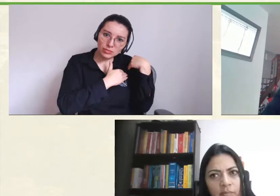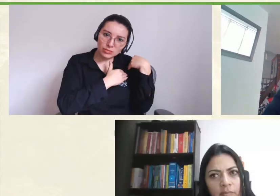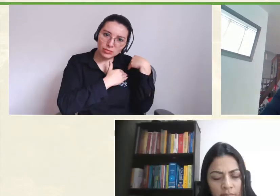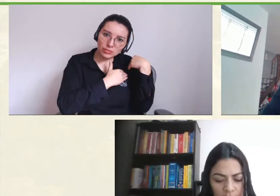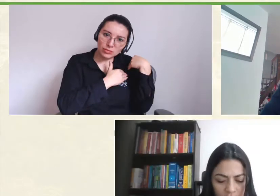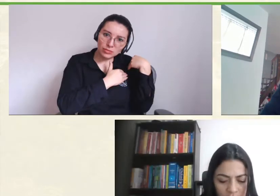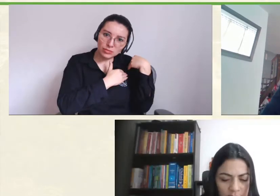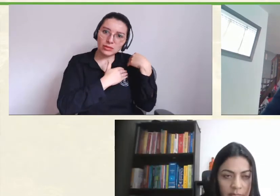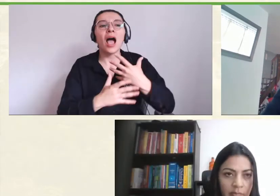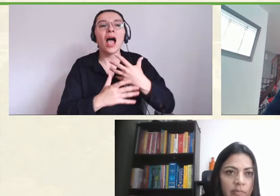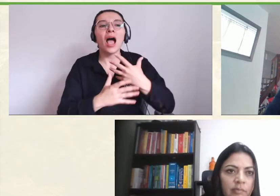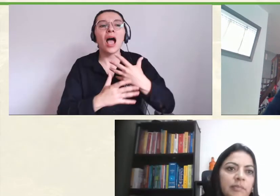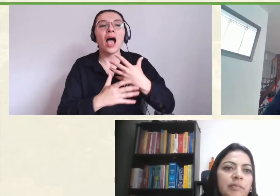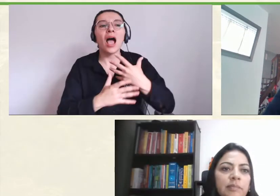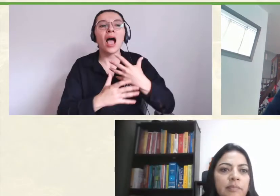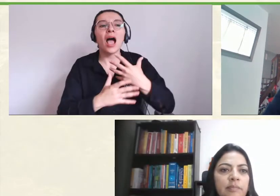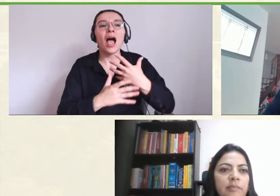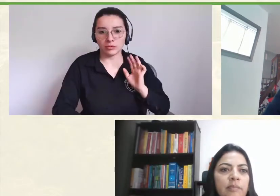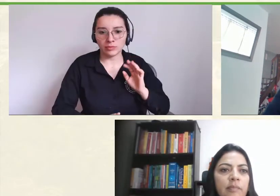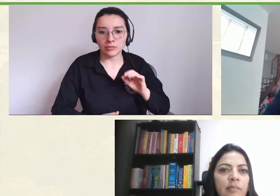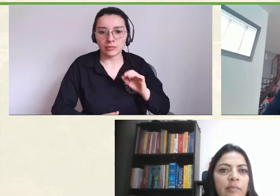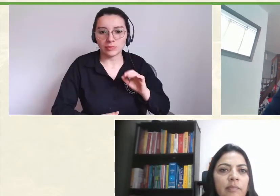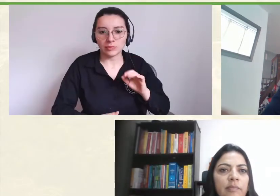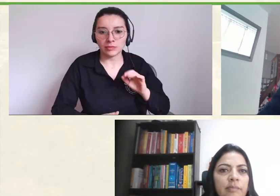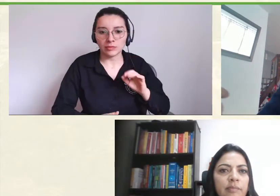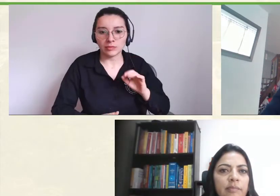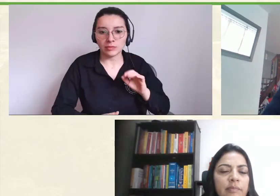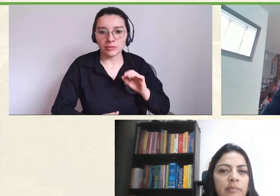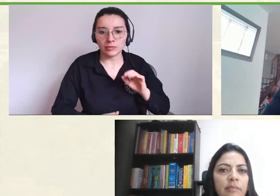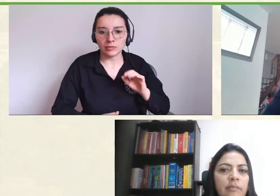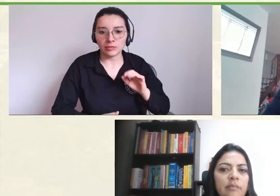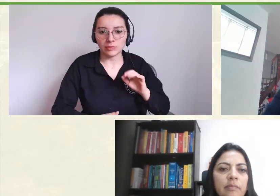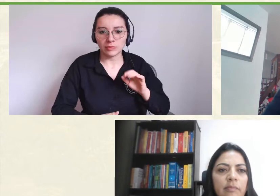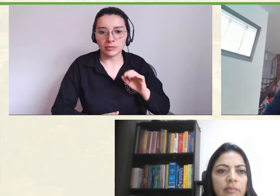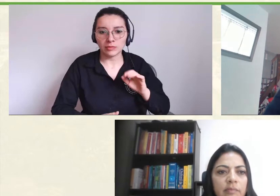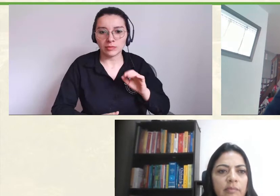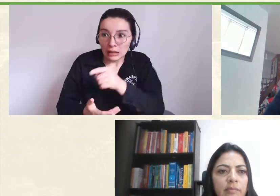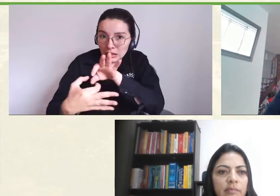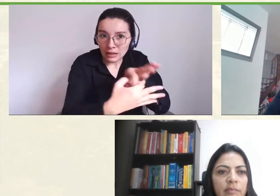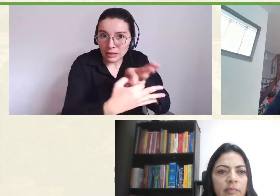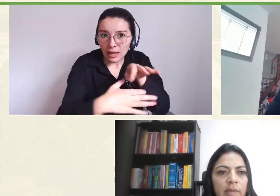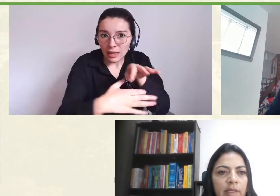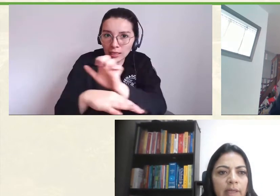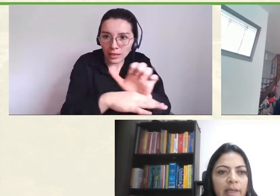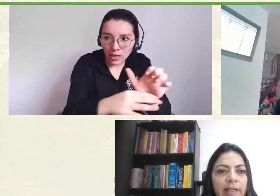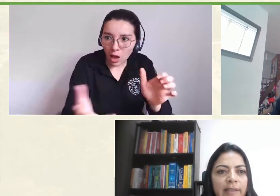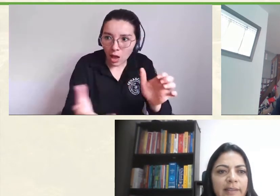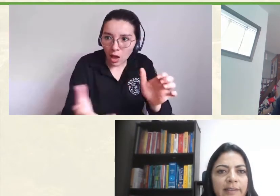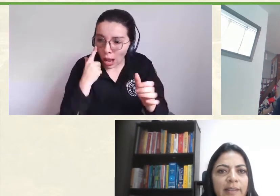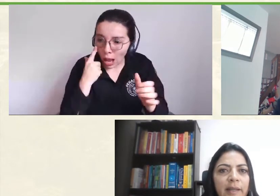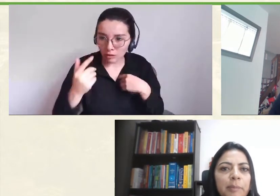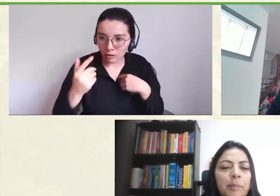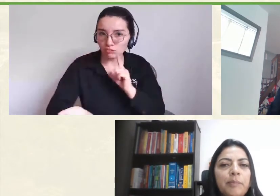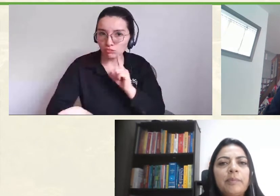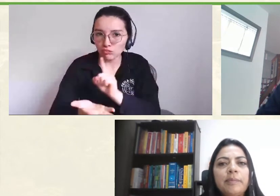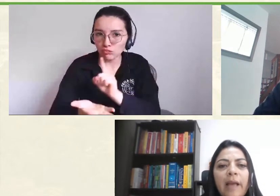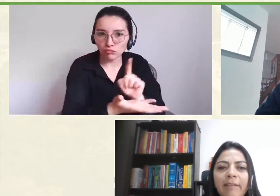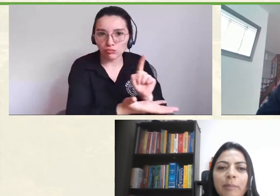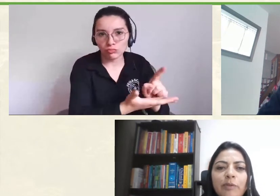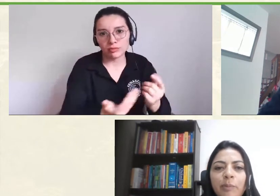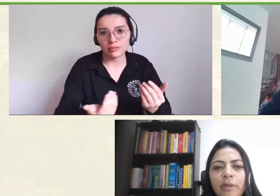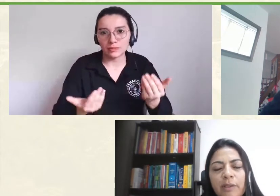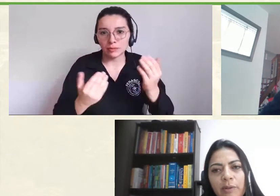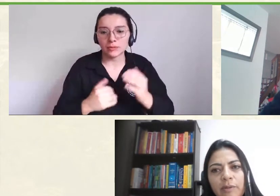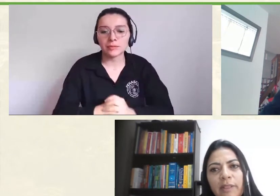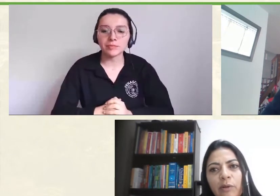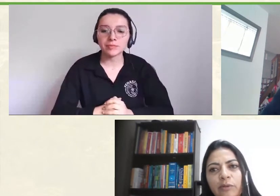ellos finalmente nos están ampliando nuestro lugar de comunicarnos con ciertas comunidades. Gracias, Hernán.